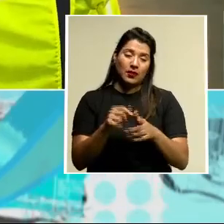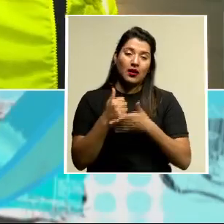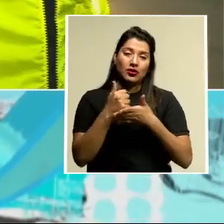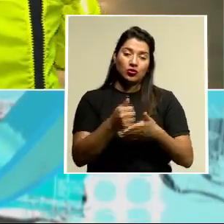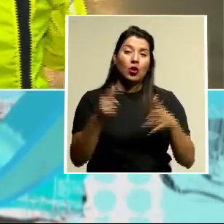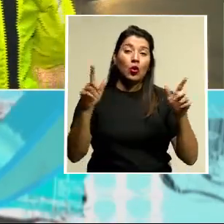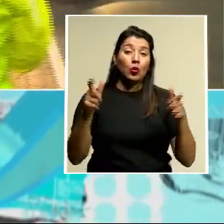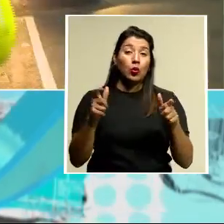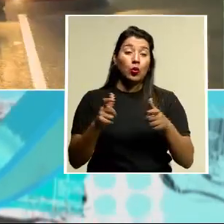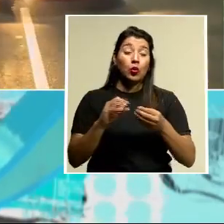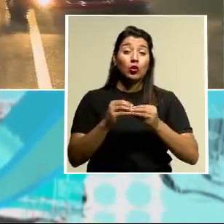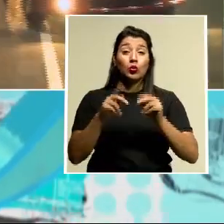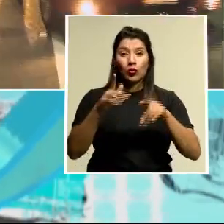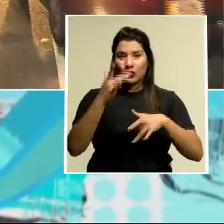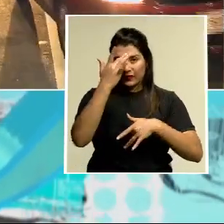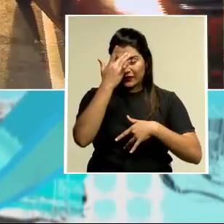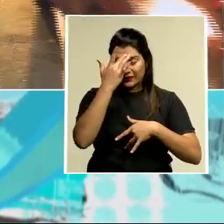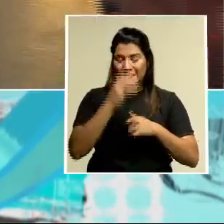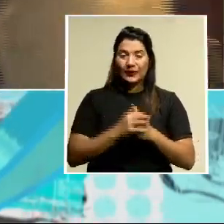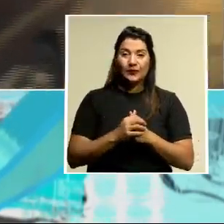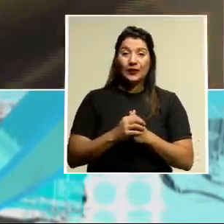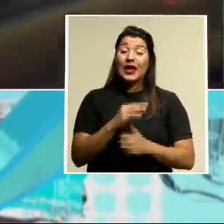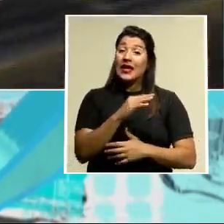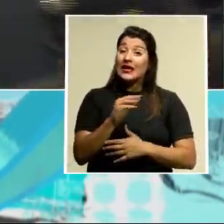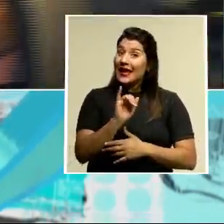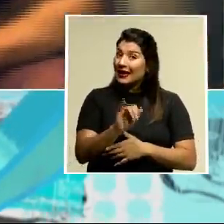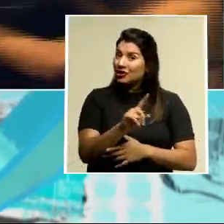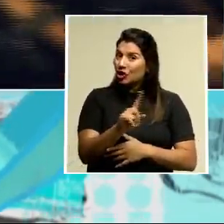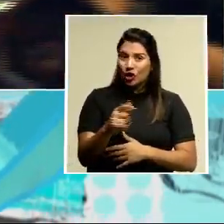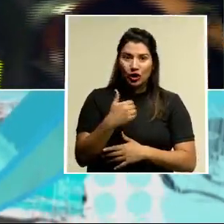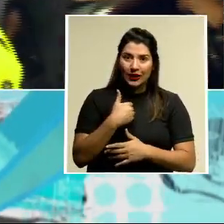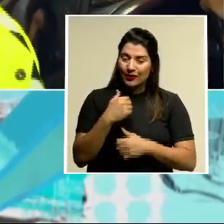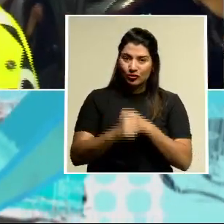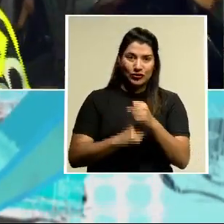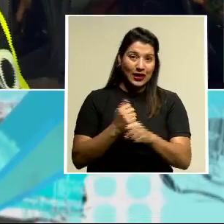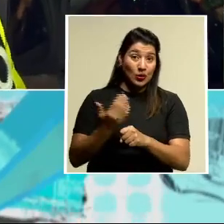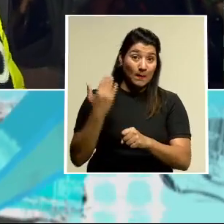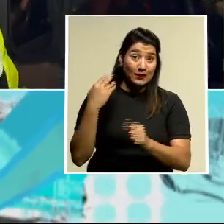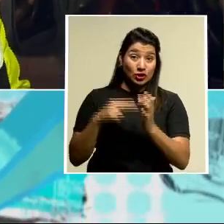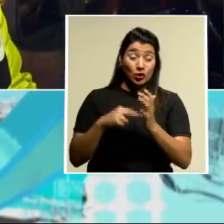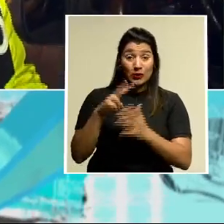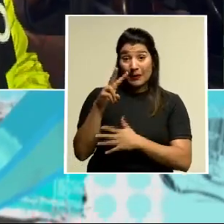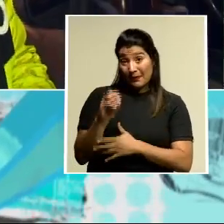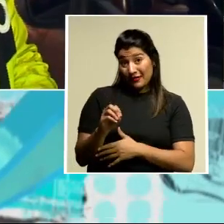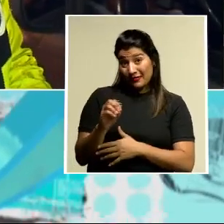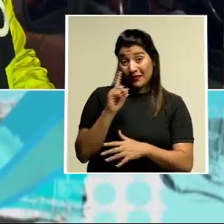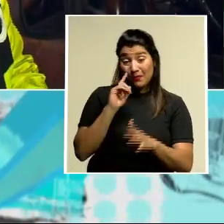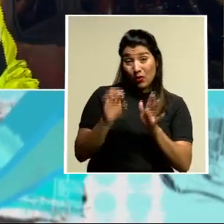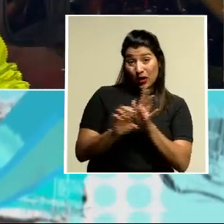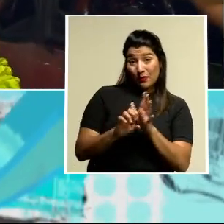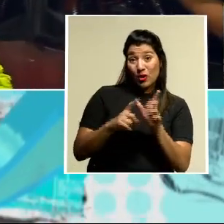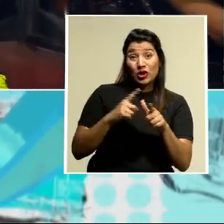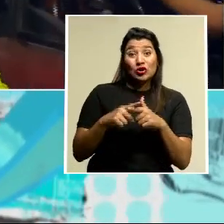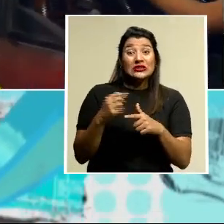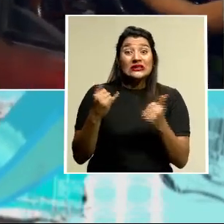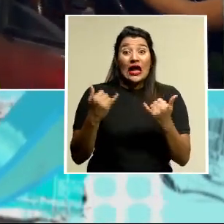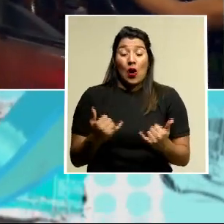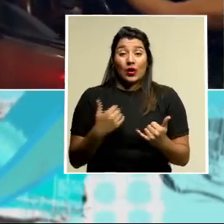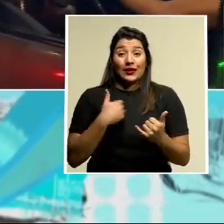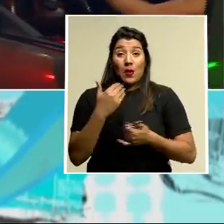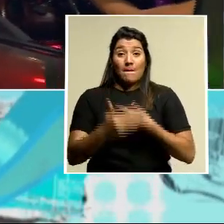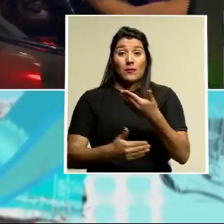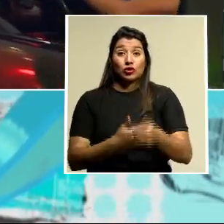gente lo desea, para poder tener de nuevo su libertad de tránsito? Porque ustedes también han estudiado panoramas positivos y negativos de cara a que